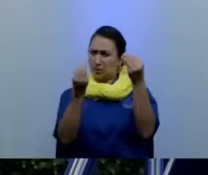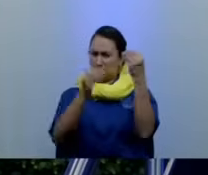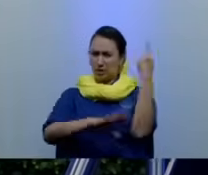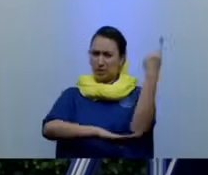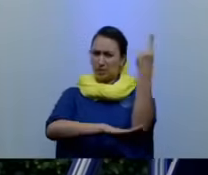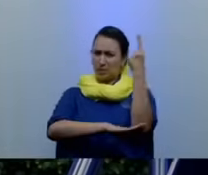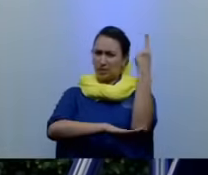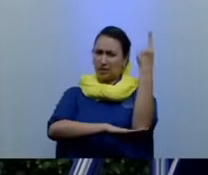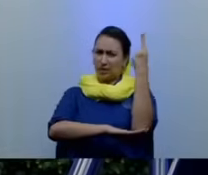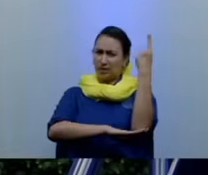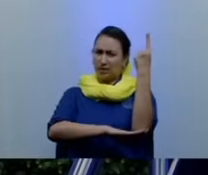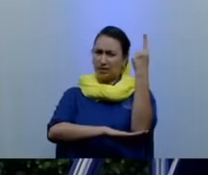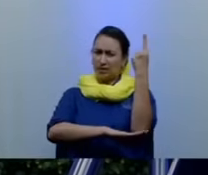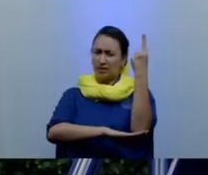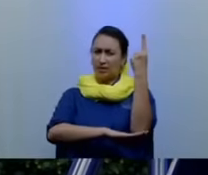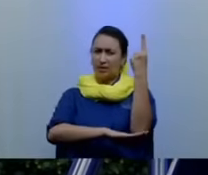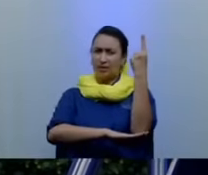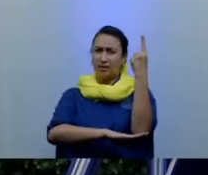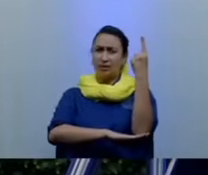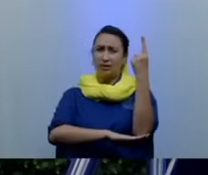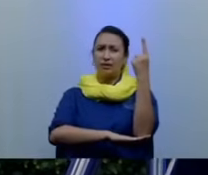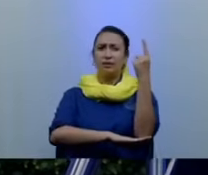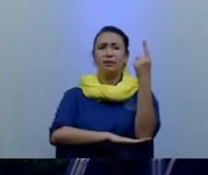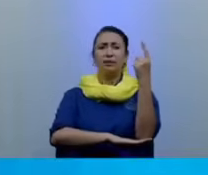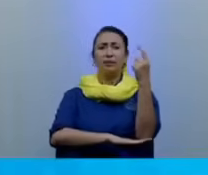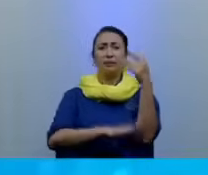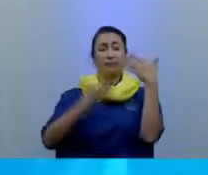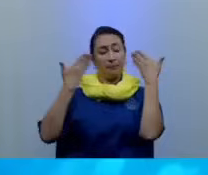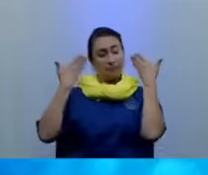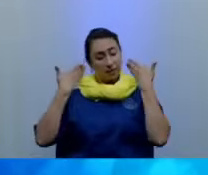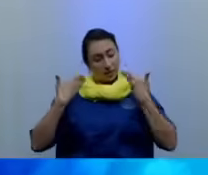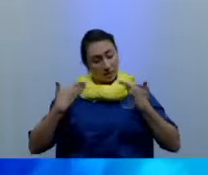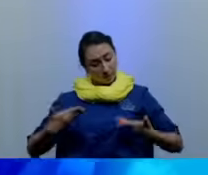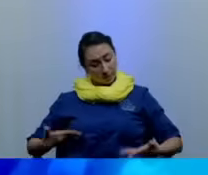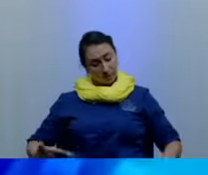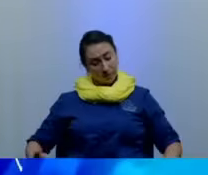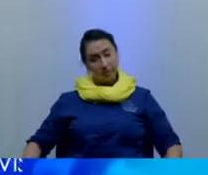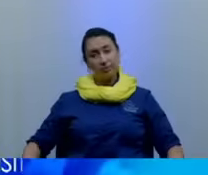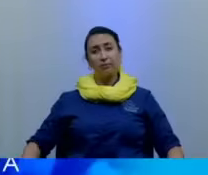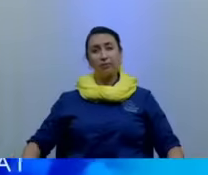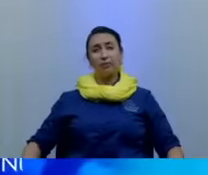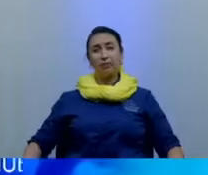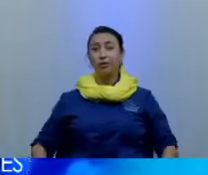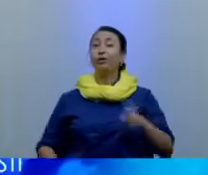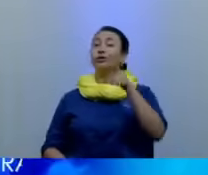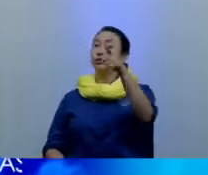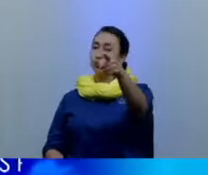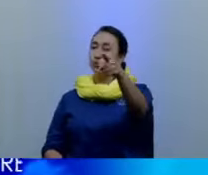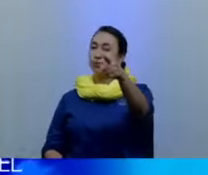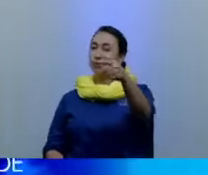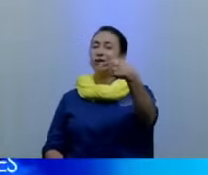O sea que tiene una importancia hasta estética, hermano. Usted es sal.